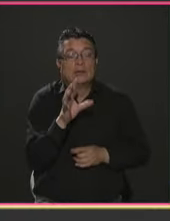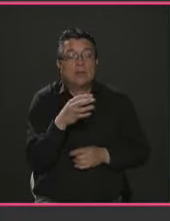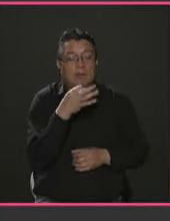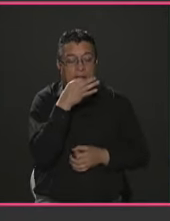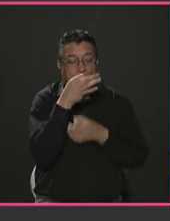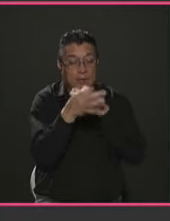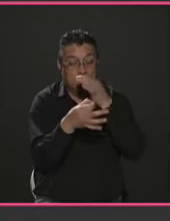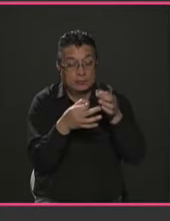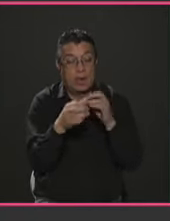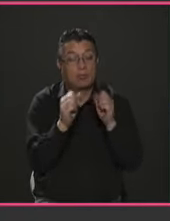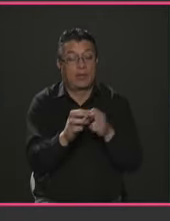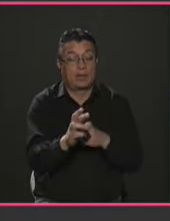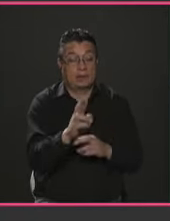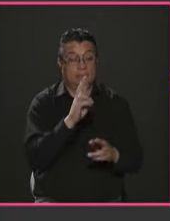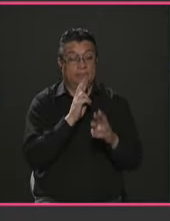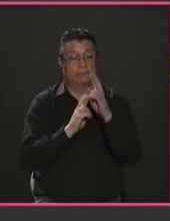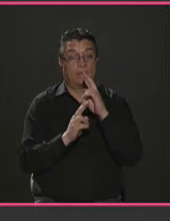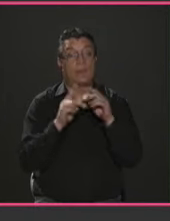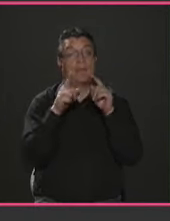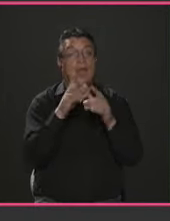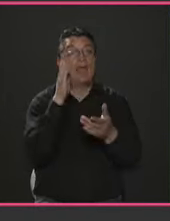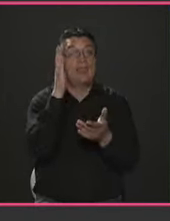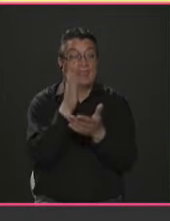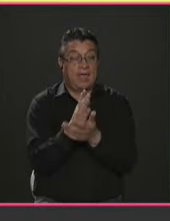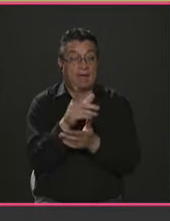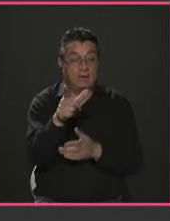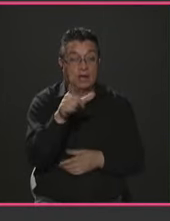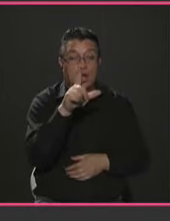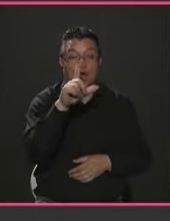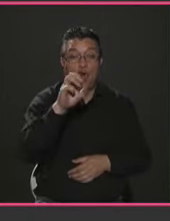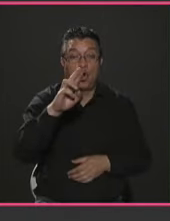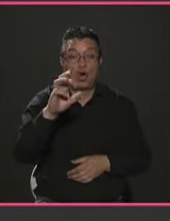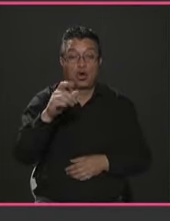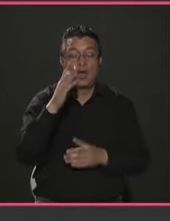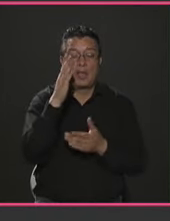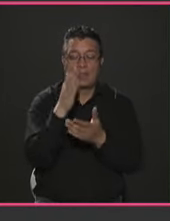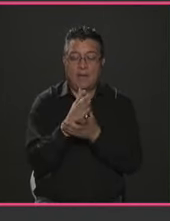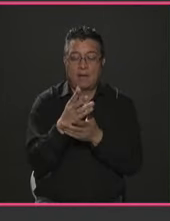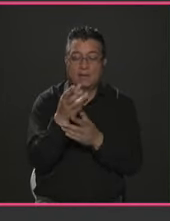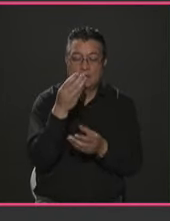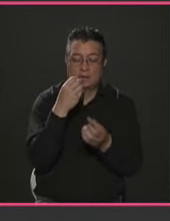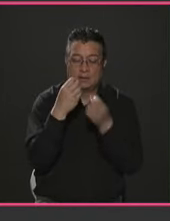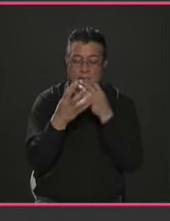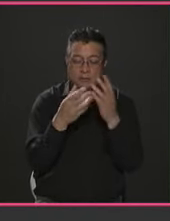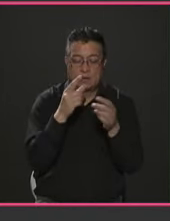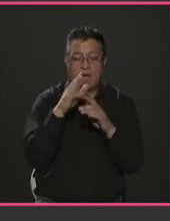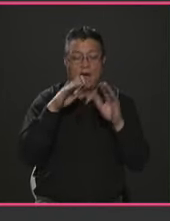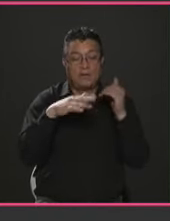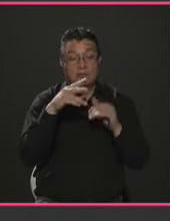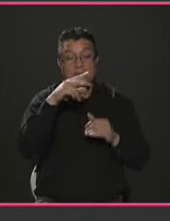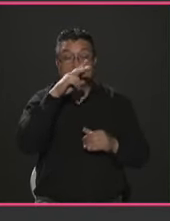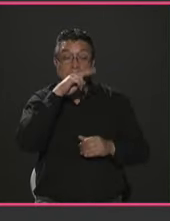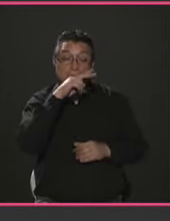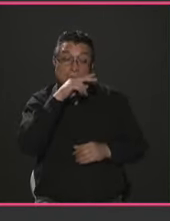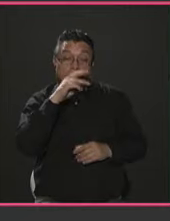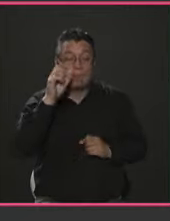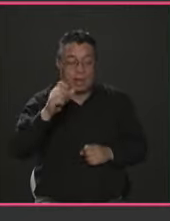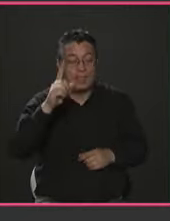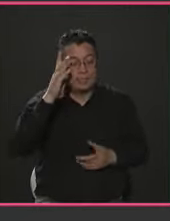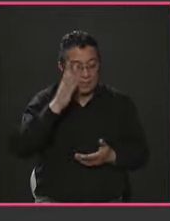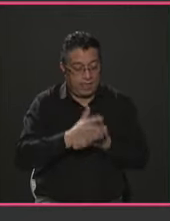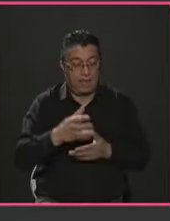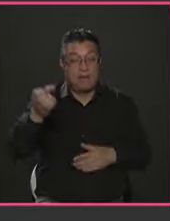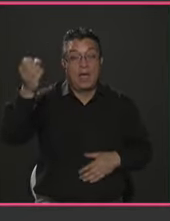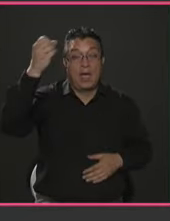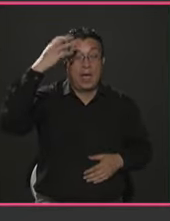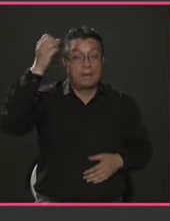diciendo ya Pero tiene que ser capaz además el lorito Aunque el lorito muy básico Ya ve se puede ser muy muy tonto ser capaz de aprender capaz de